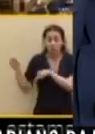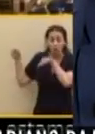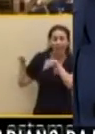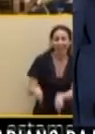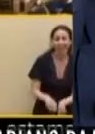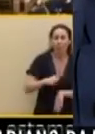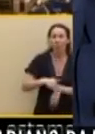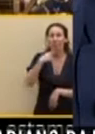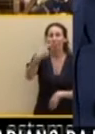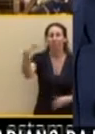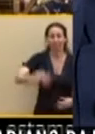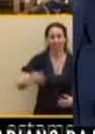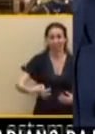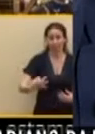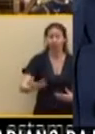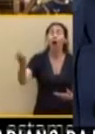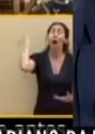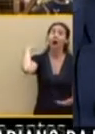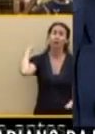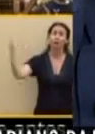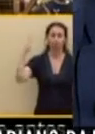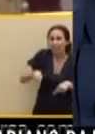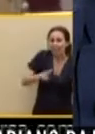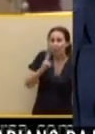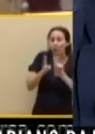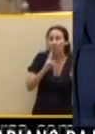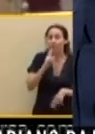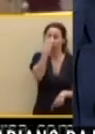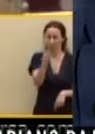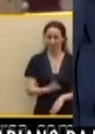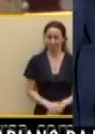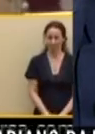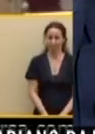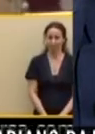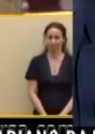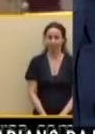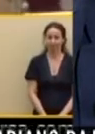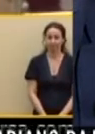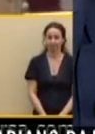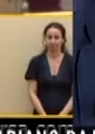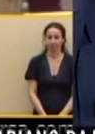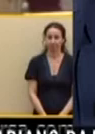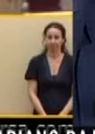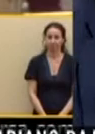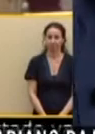de izquierdas si hay un acuerdo entre partido socialista y unidos podemos punto final